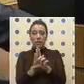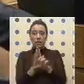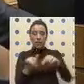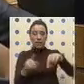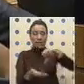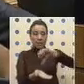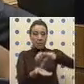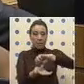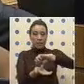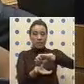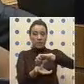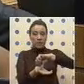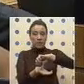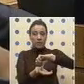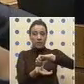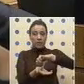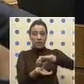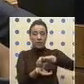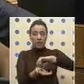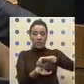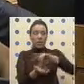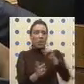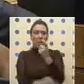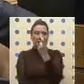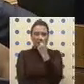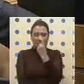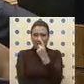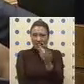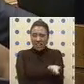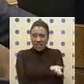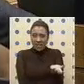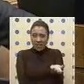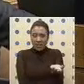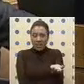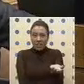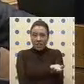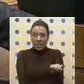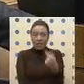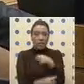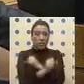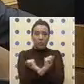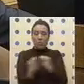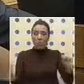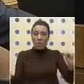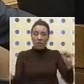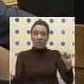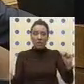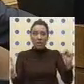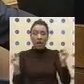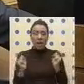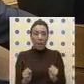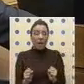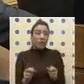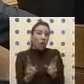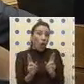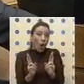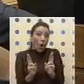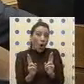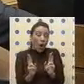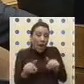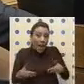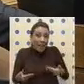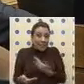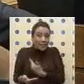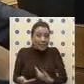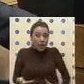país, presidente, no seamos cínicos. Hemos sido incapaces. Y ojalá, ¿no es cierto?, en este